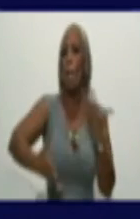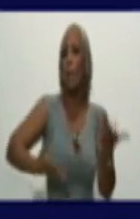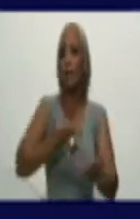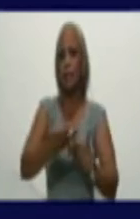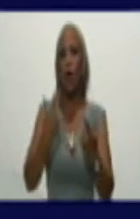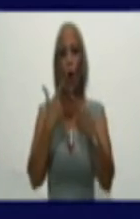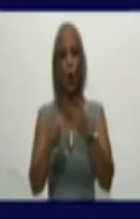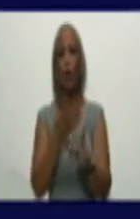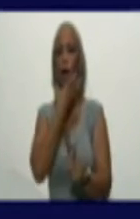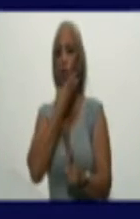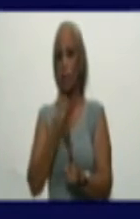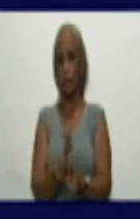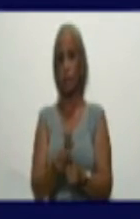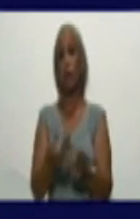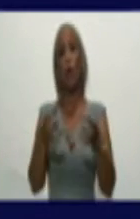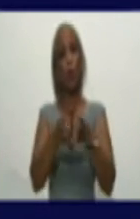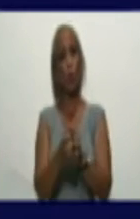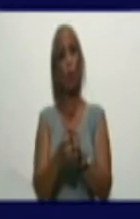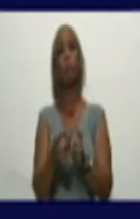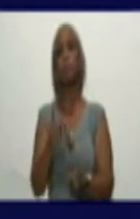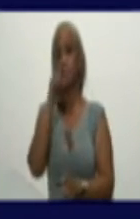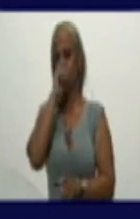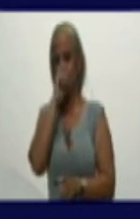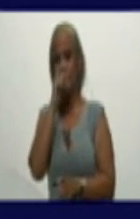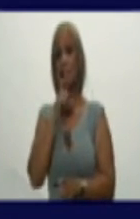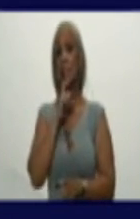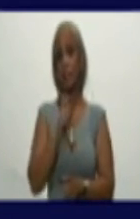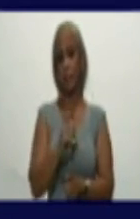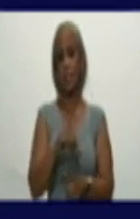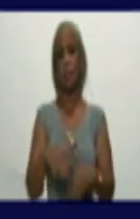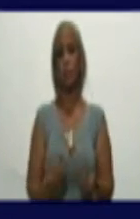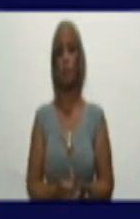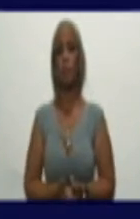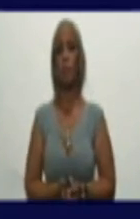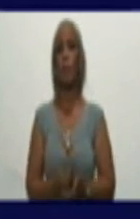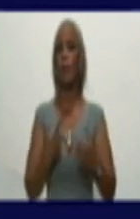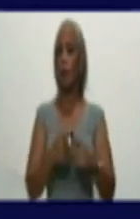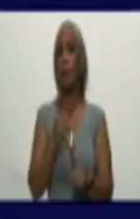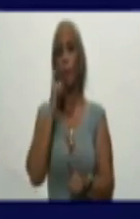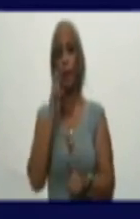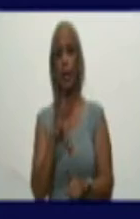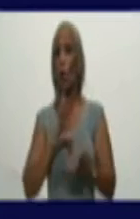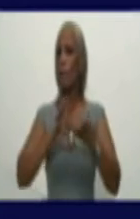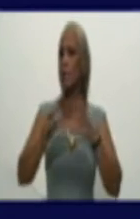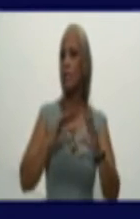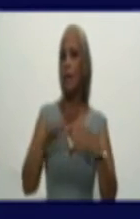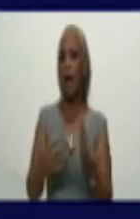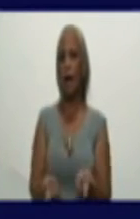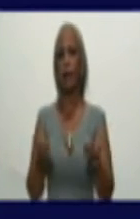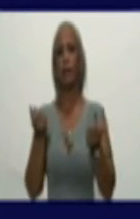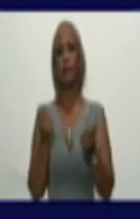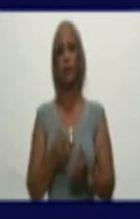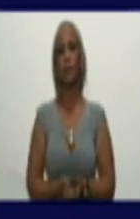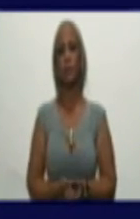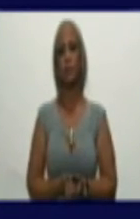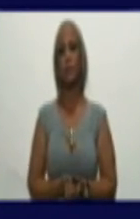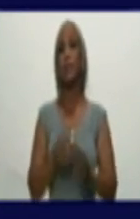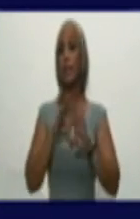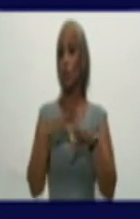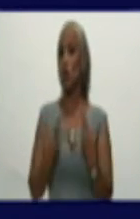vital. Es un grupo de edad que es vital el compartir entre ellos, el verse todos los días, el conversar, el compartir. Entonces